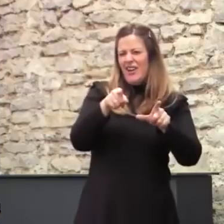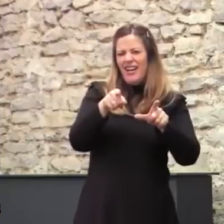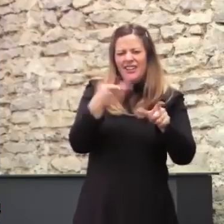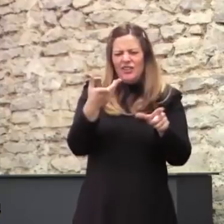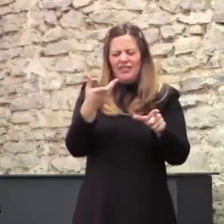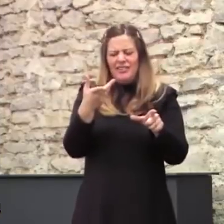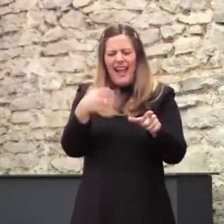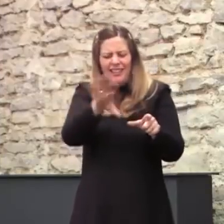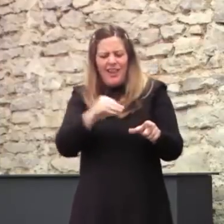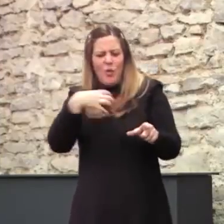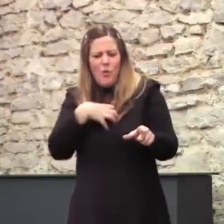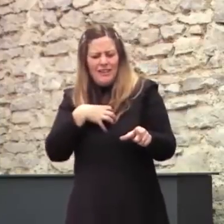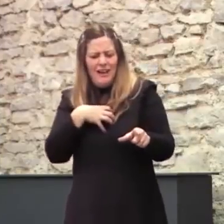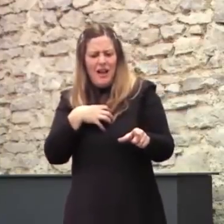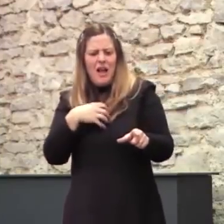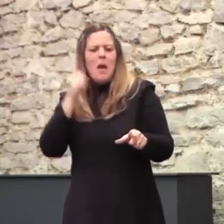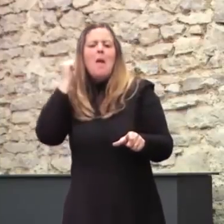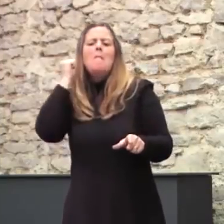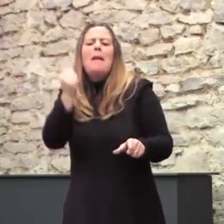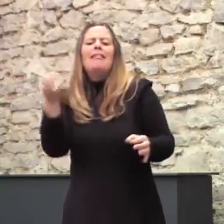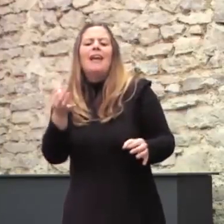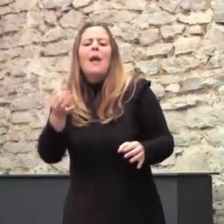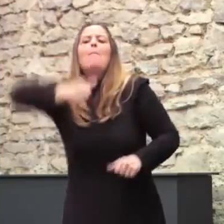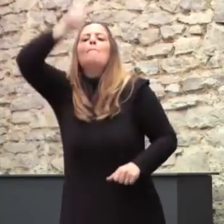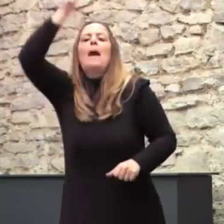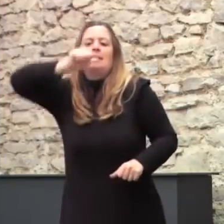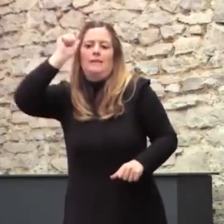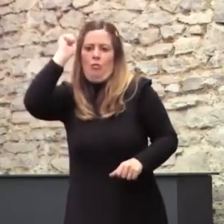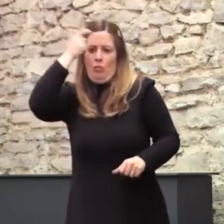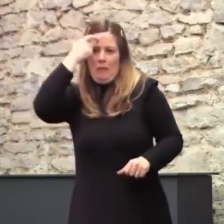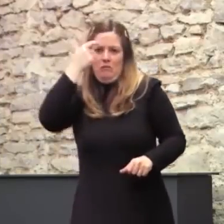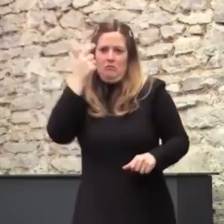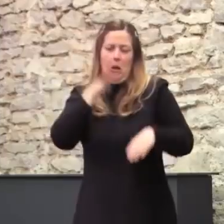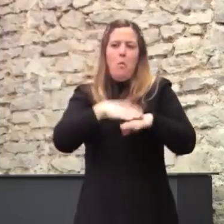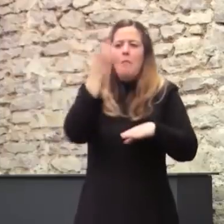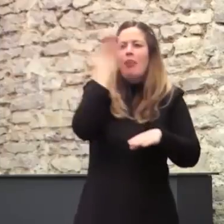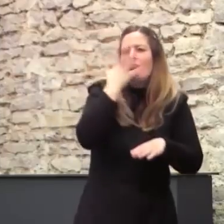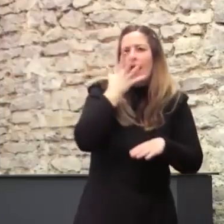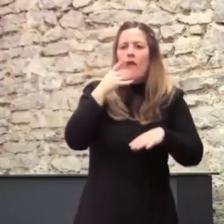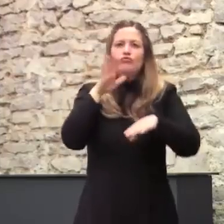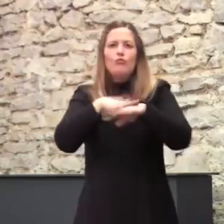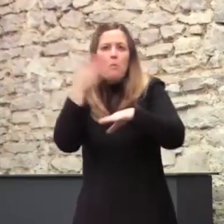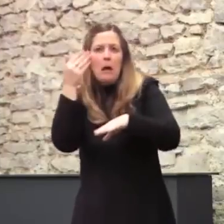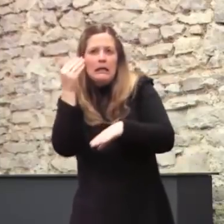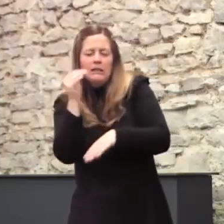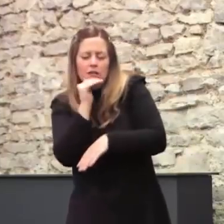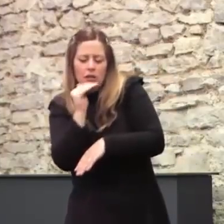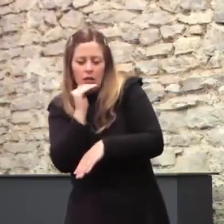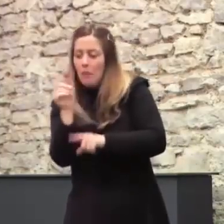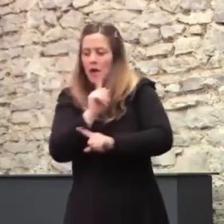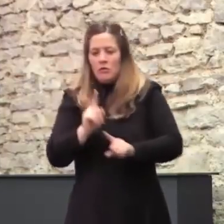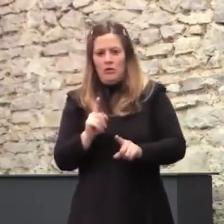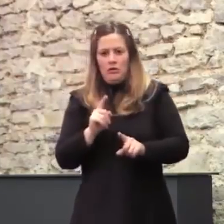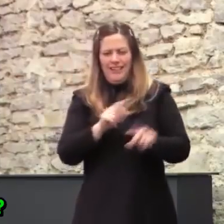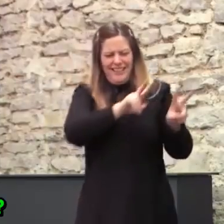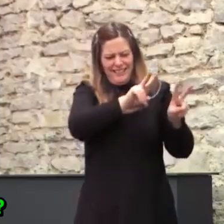que lo que mata es el machismo, no los celos, ni la tristeza, ni nada parecido. Tenemos que contar mucho, ¿no?, en torno